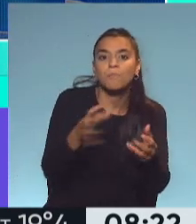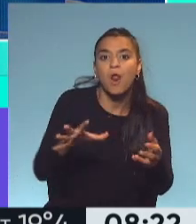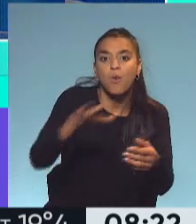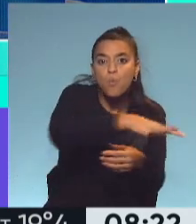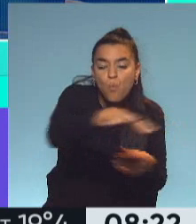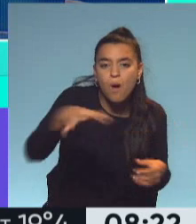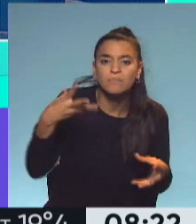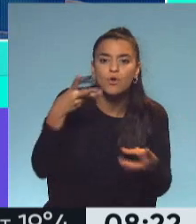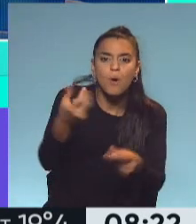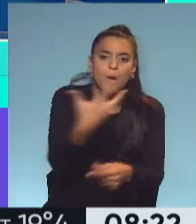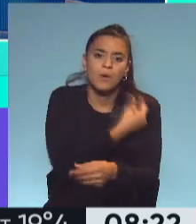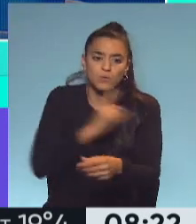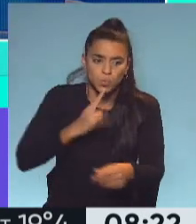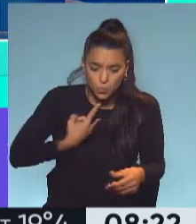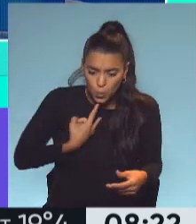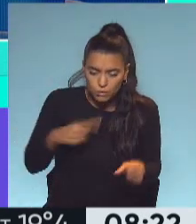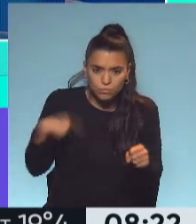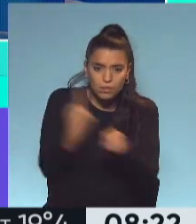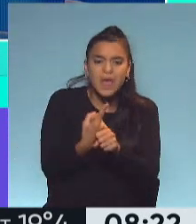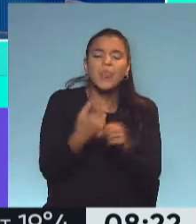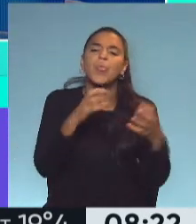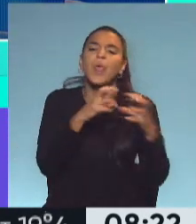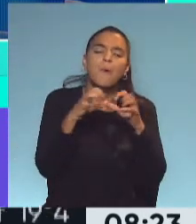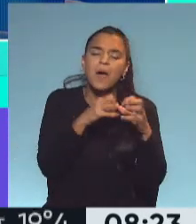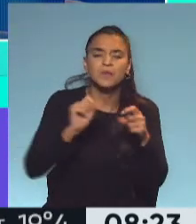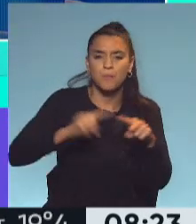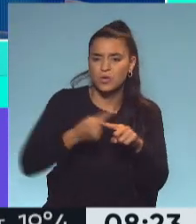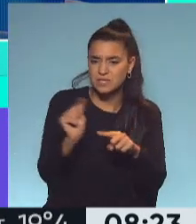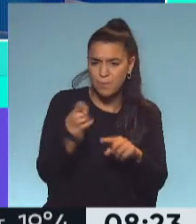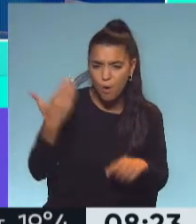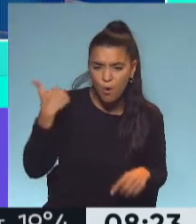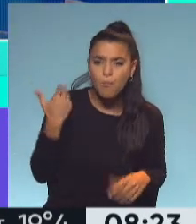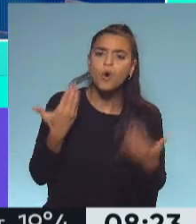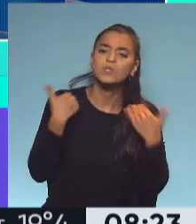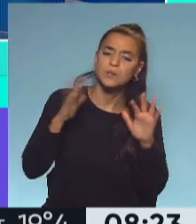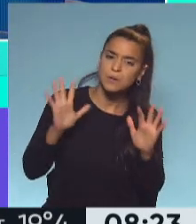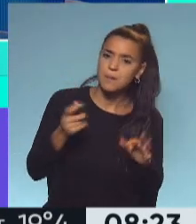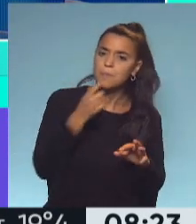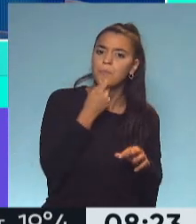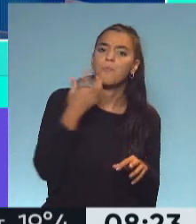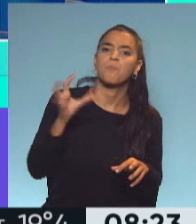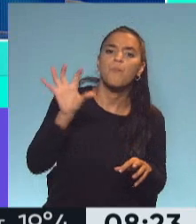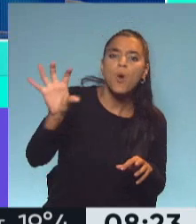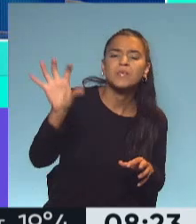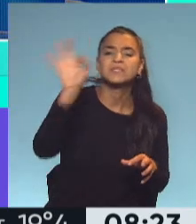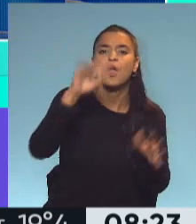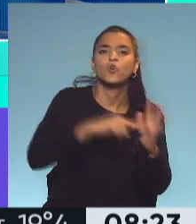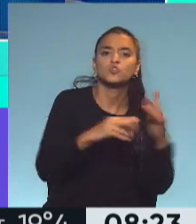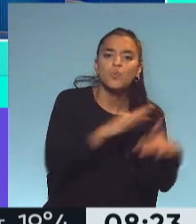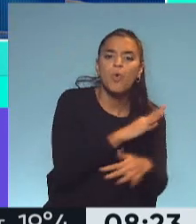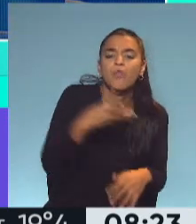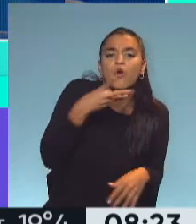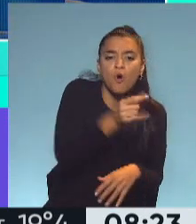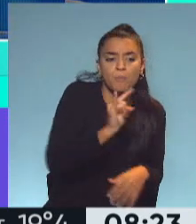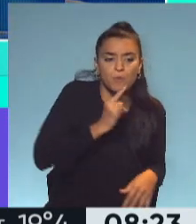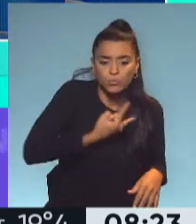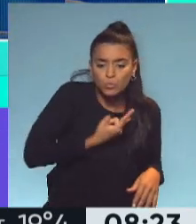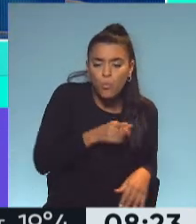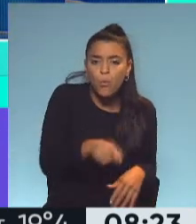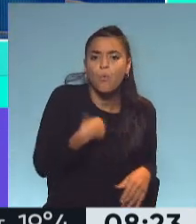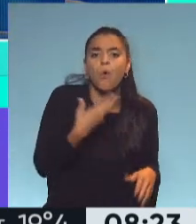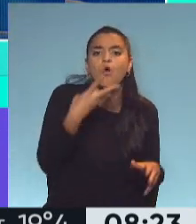la vacuna por sí solos. Es, digamos, fue un debate político de los últimos días la posibilidad de que un distrito provincial, una ciudad, compre de por sí a un fabricante